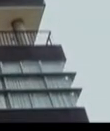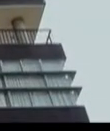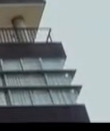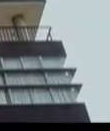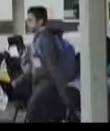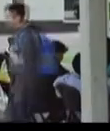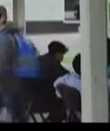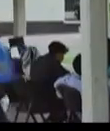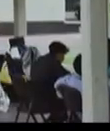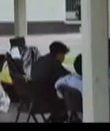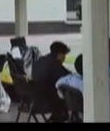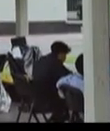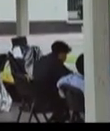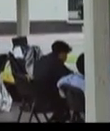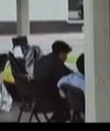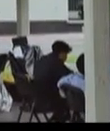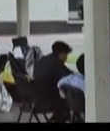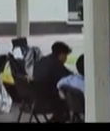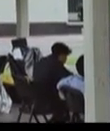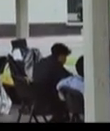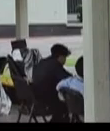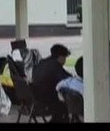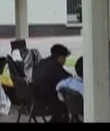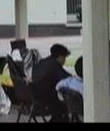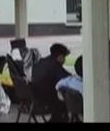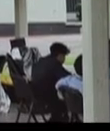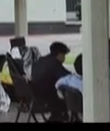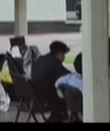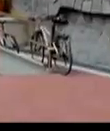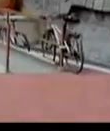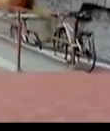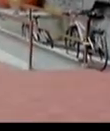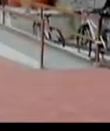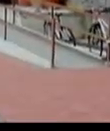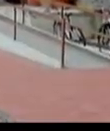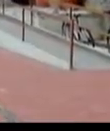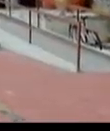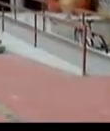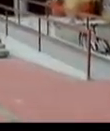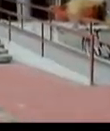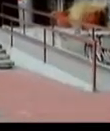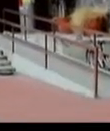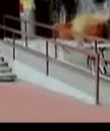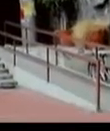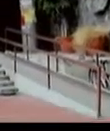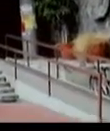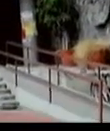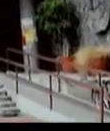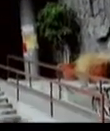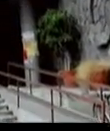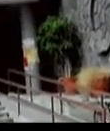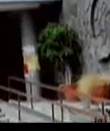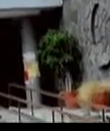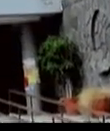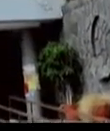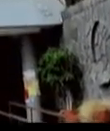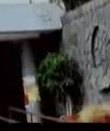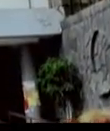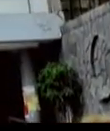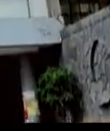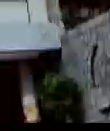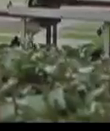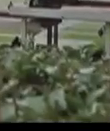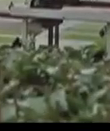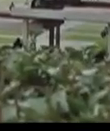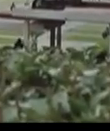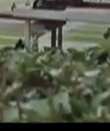formar capital humano con amplio compromiso social, desde su formalización como programa universitario, el PUED ha impactado